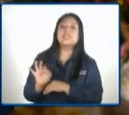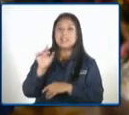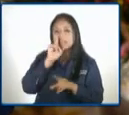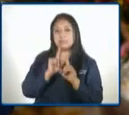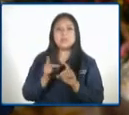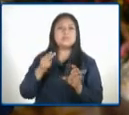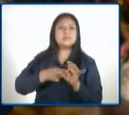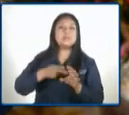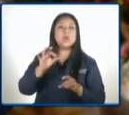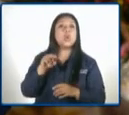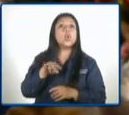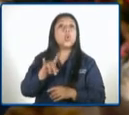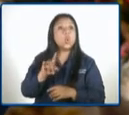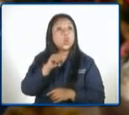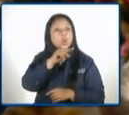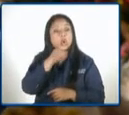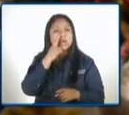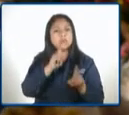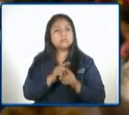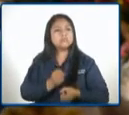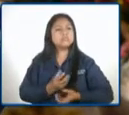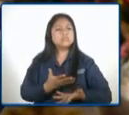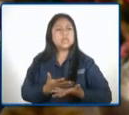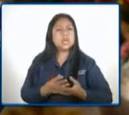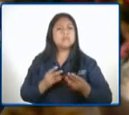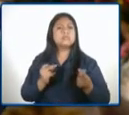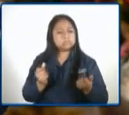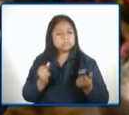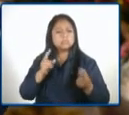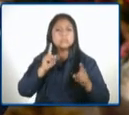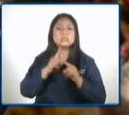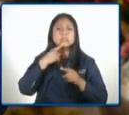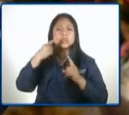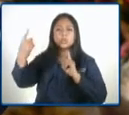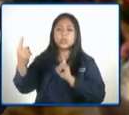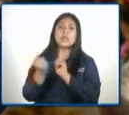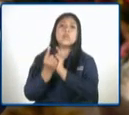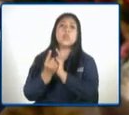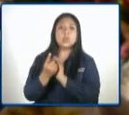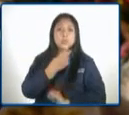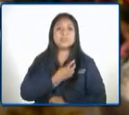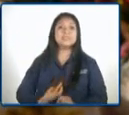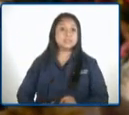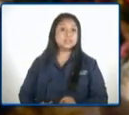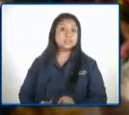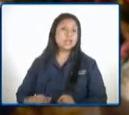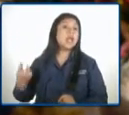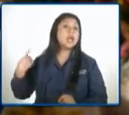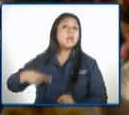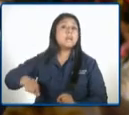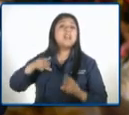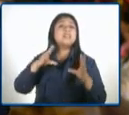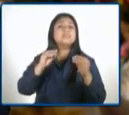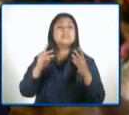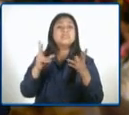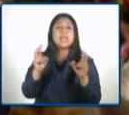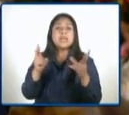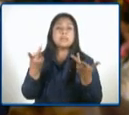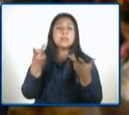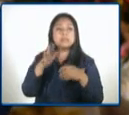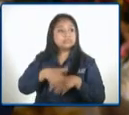Estados Americanos a que tengamos prontamente un encuentro presidencial para hablar sobre la situación